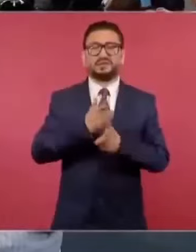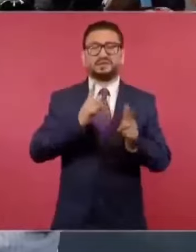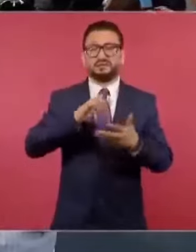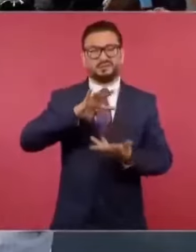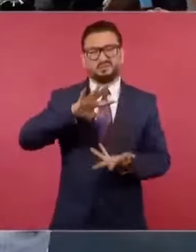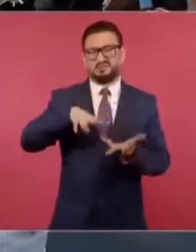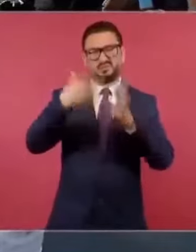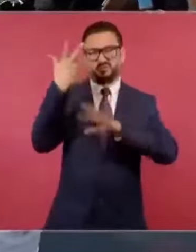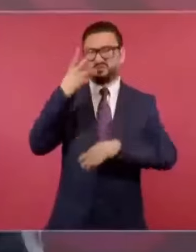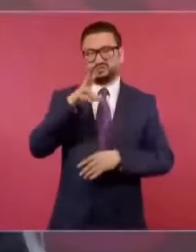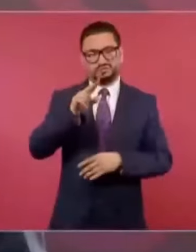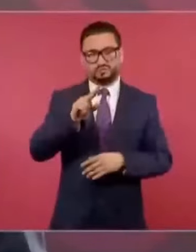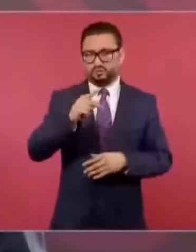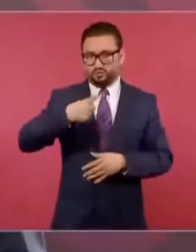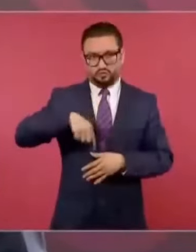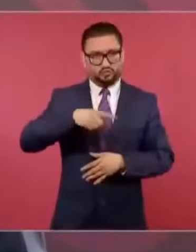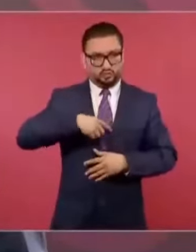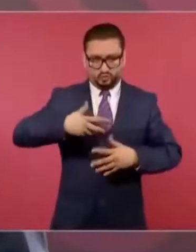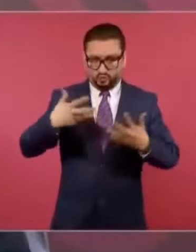Y estamos haciendo todo